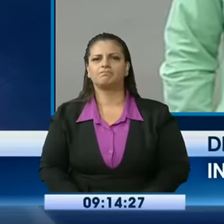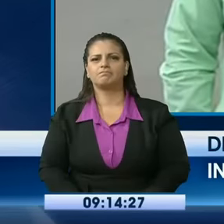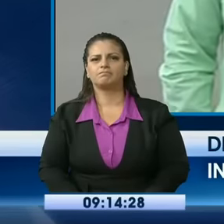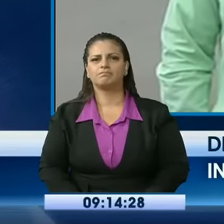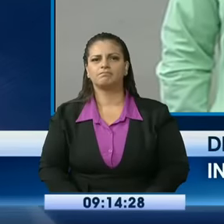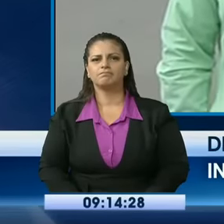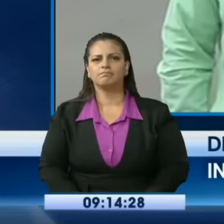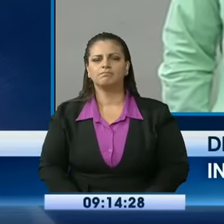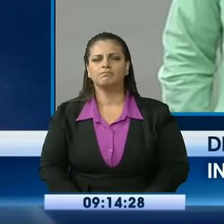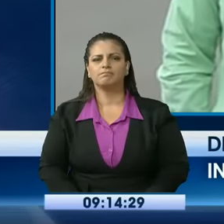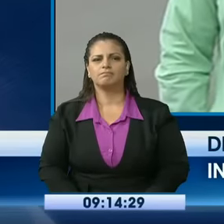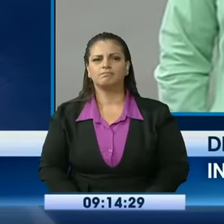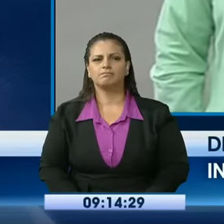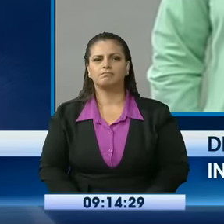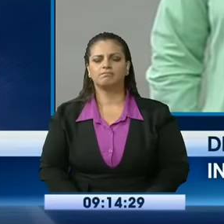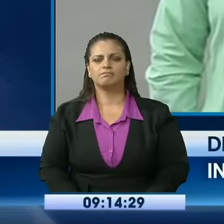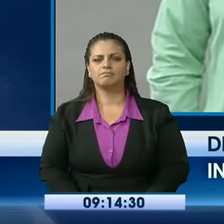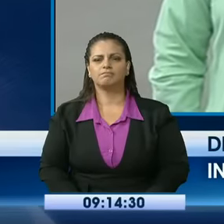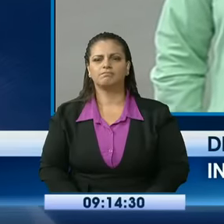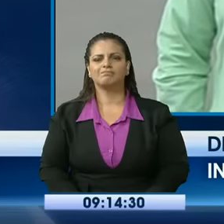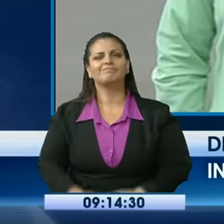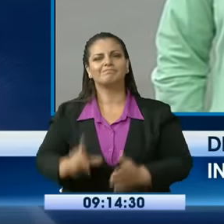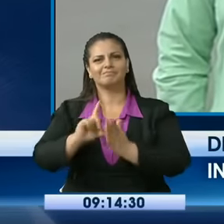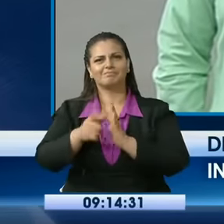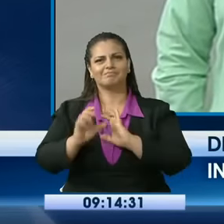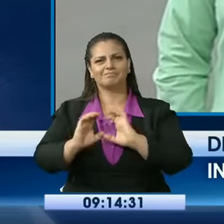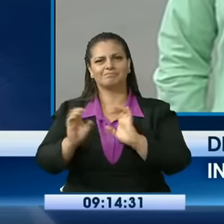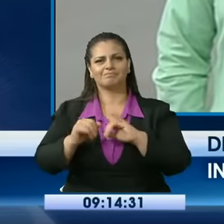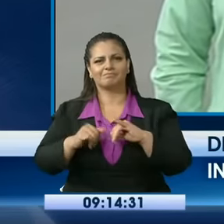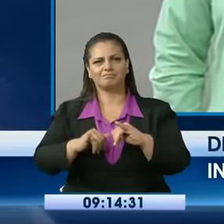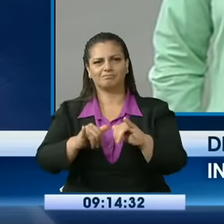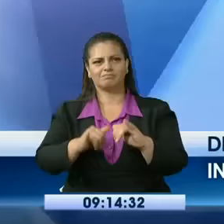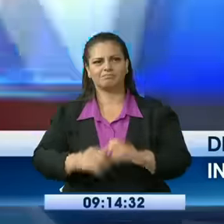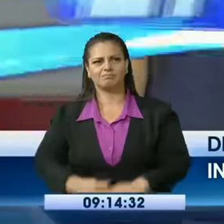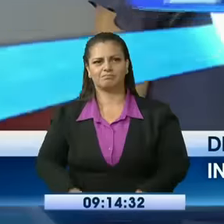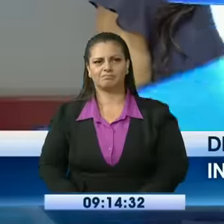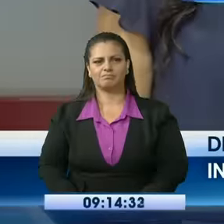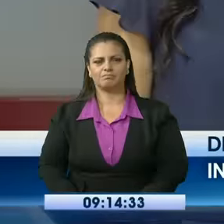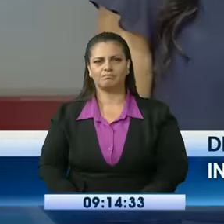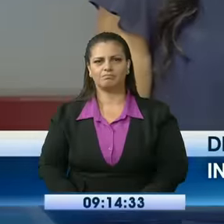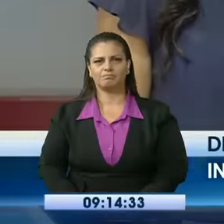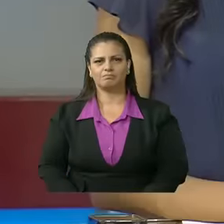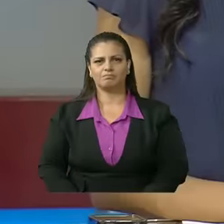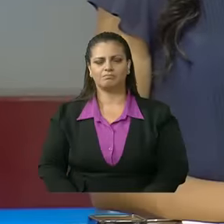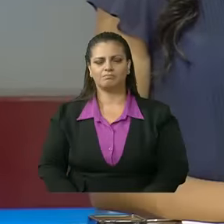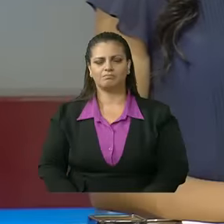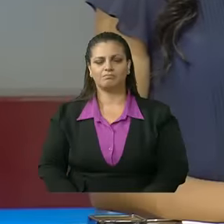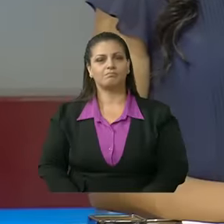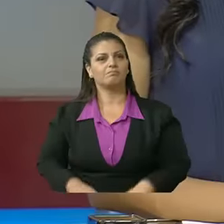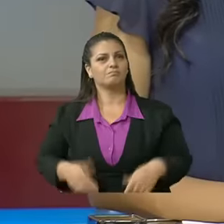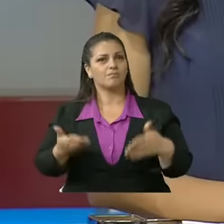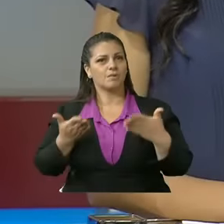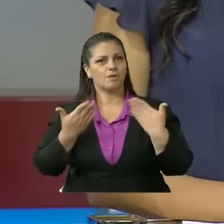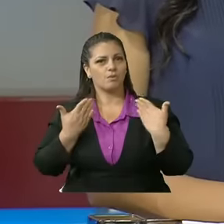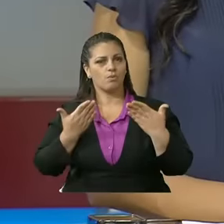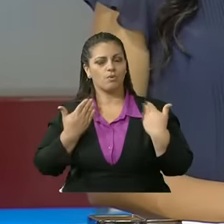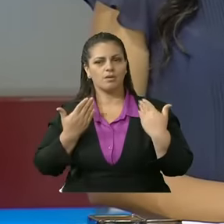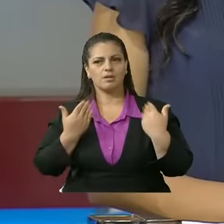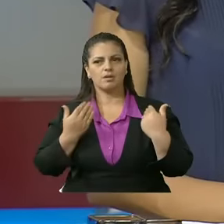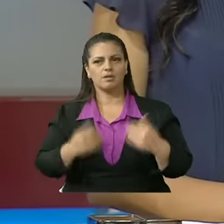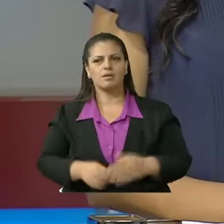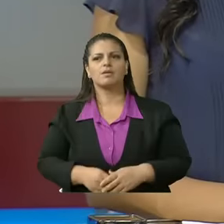Claro que sí, estaremos pendientes de esto. Más adelante contigo, ahora vamos con esta información. Una vivienda que se ha convertido aparentemente en fumadero